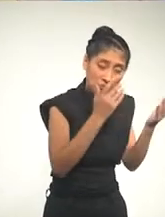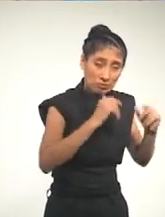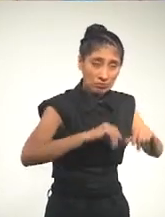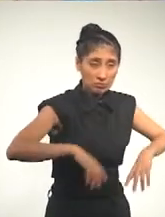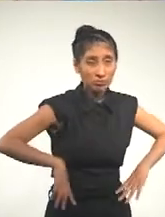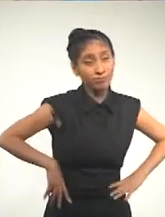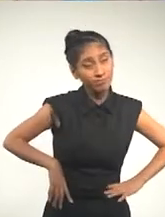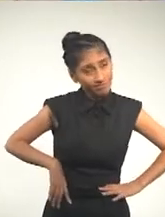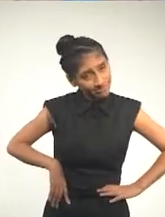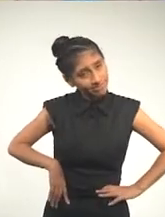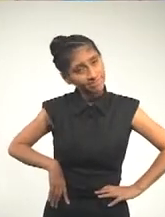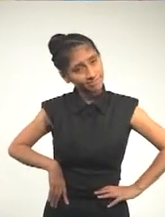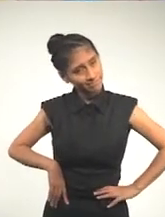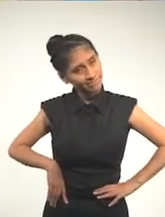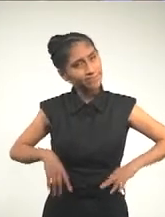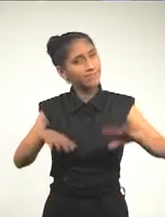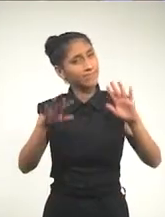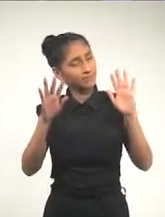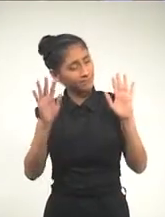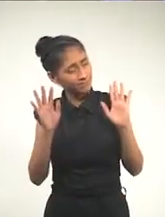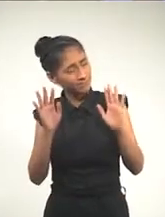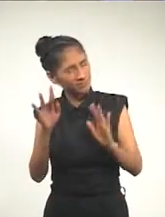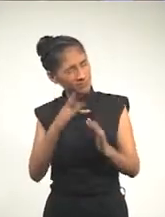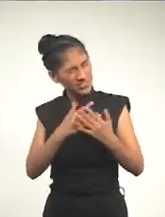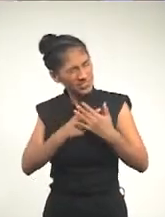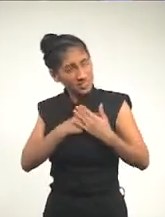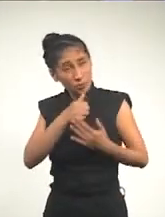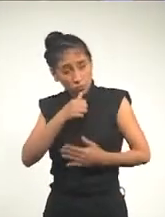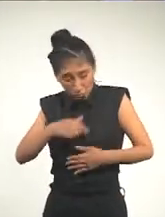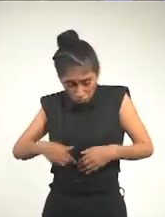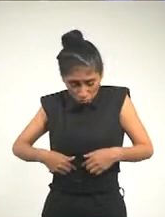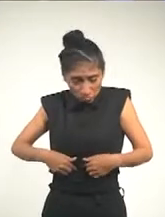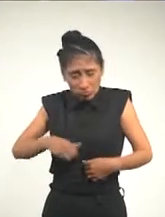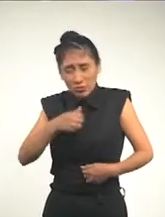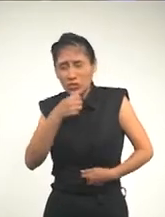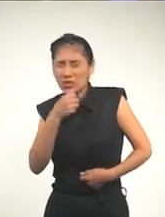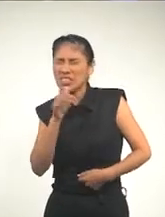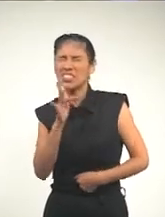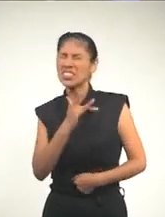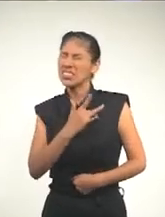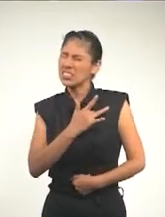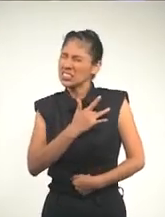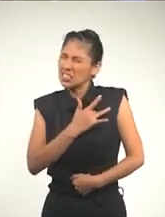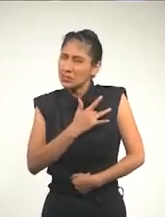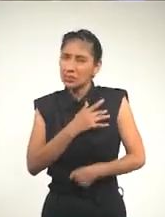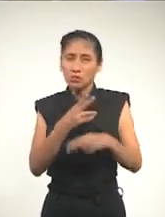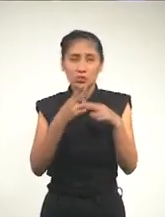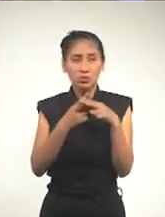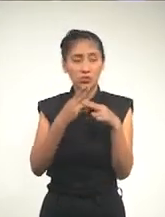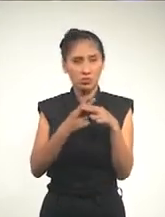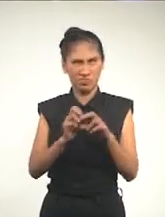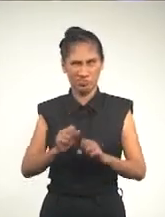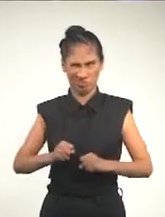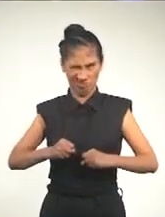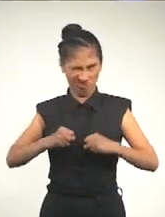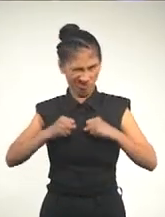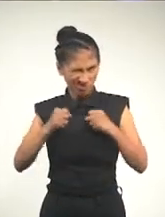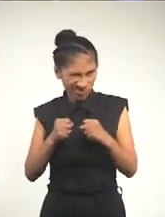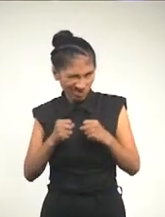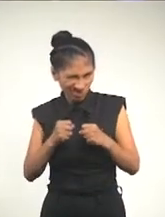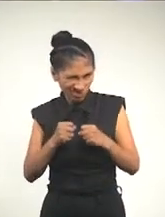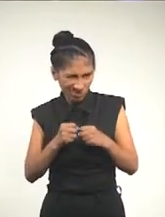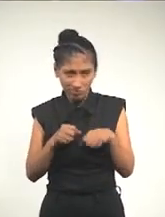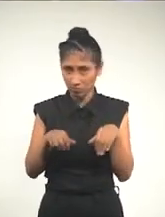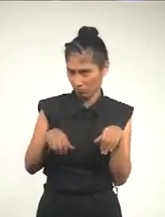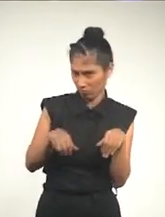mucha atención. Sí, y eso que sientes en el estómago es una emoción que se llama enojo.